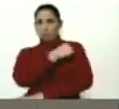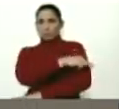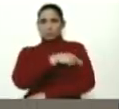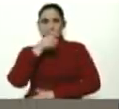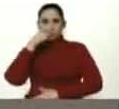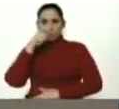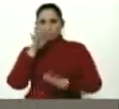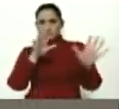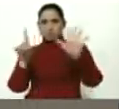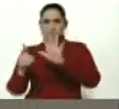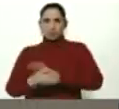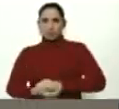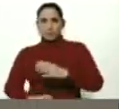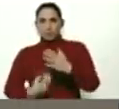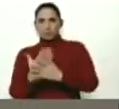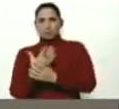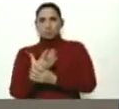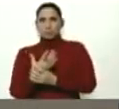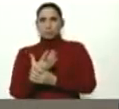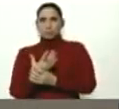el 16 de mayo,